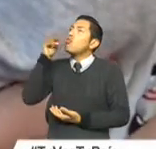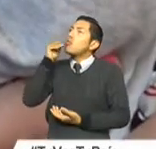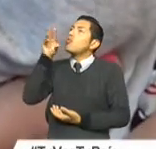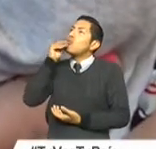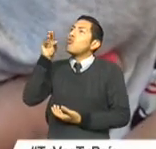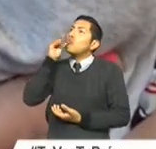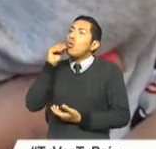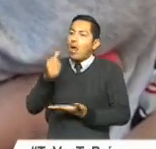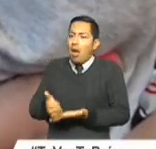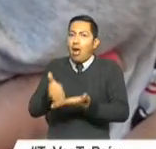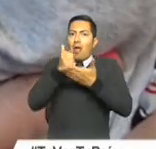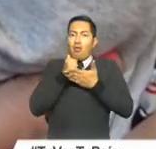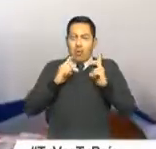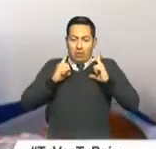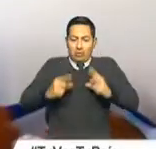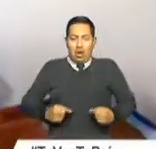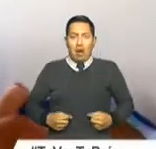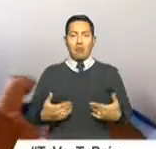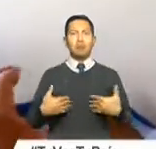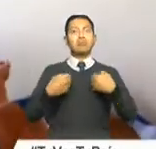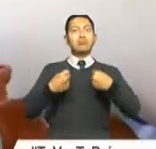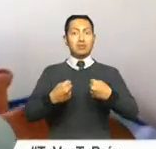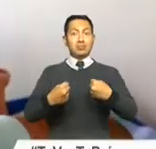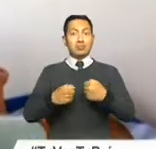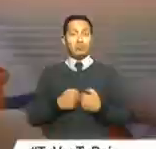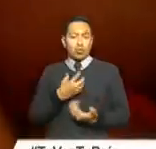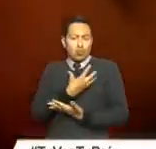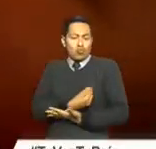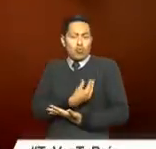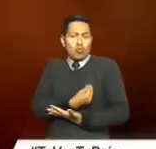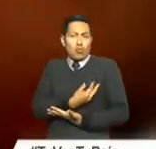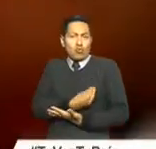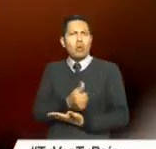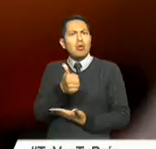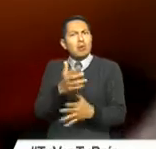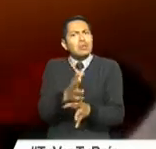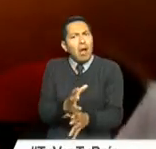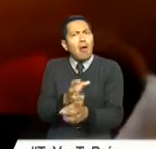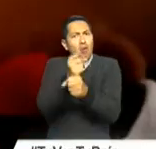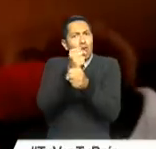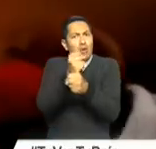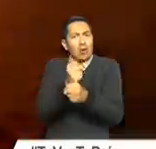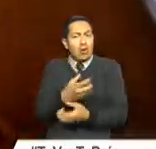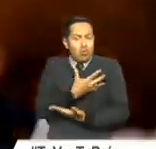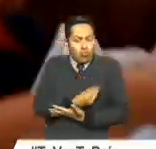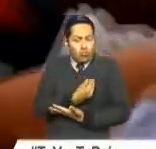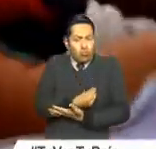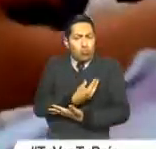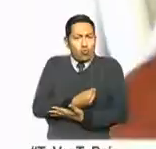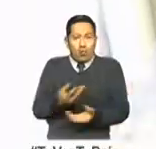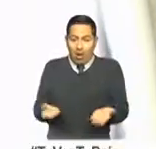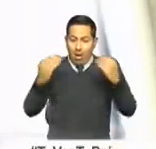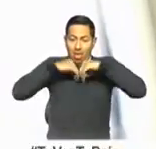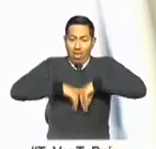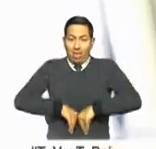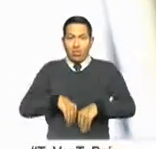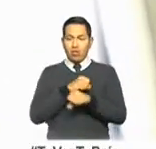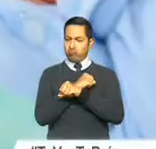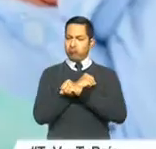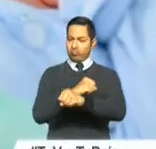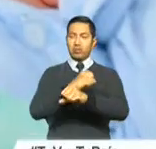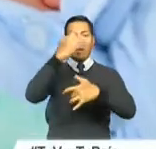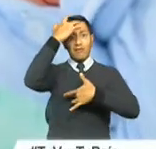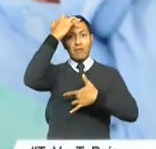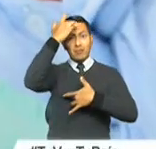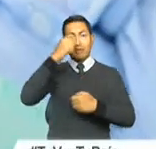un desarrollo saludable. Es segura y contiene anticuerpos que ayudan a proteger a los bebés de las enfermedades infantiles comunes,